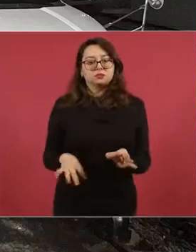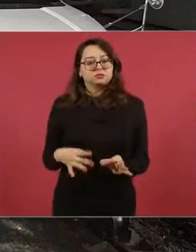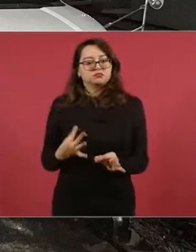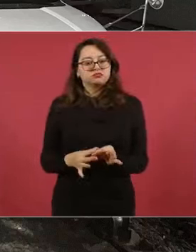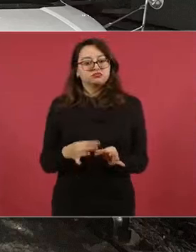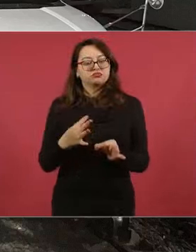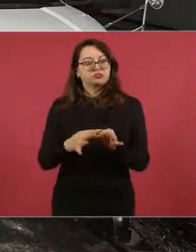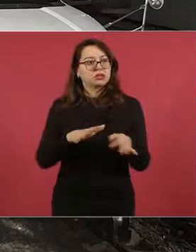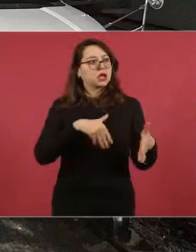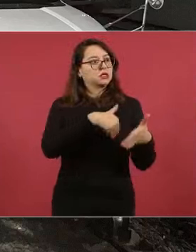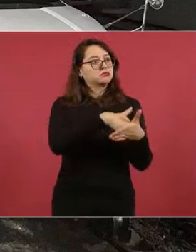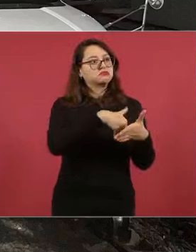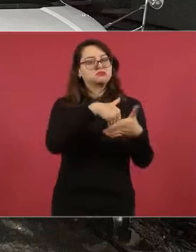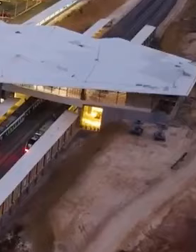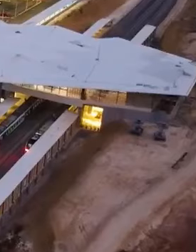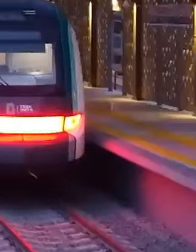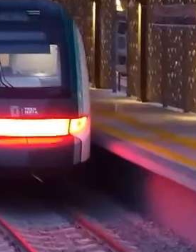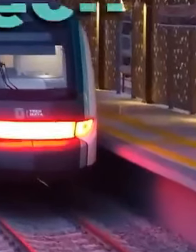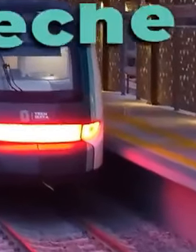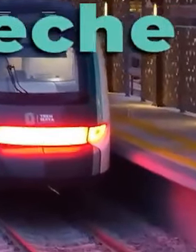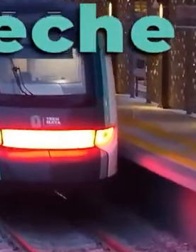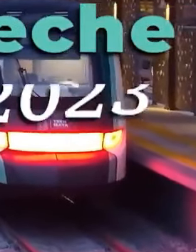e instalaciones complementarias.